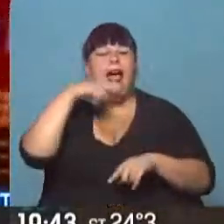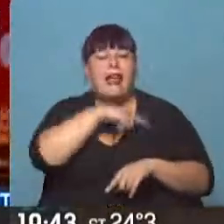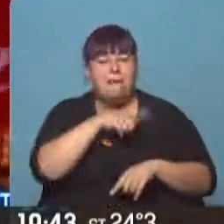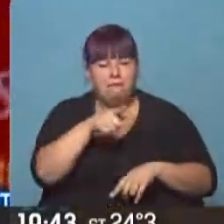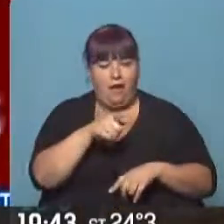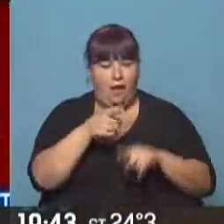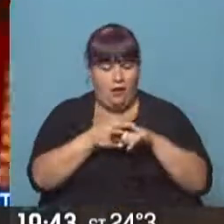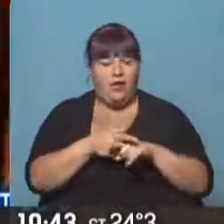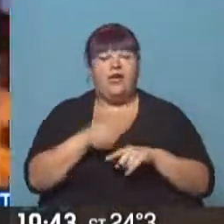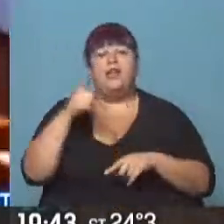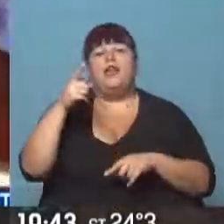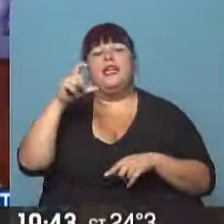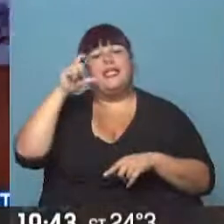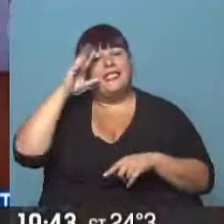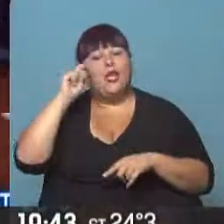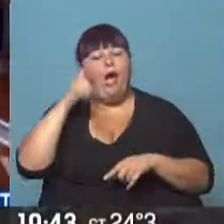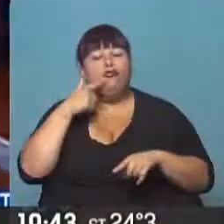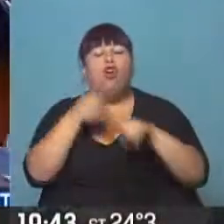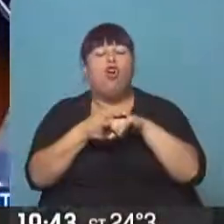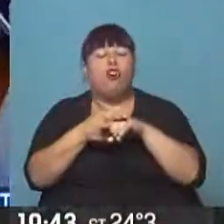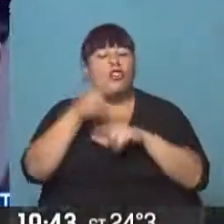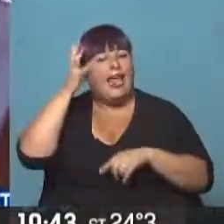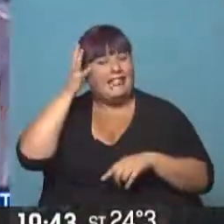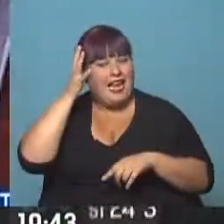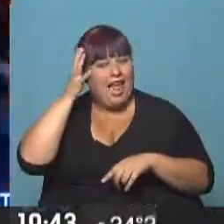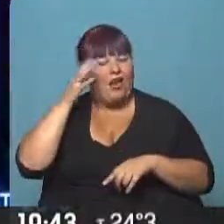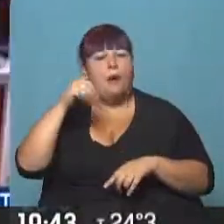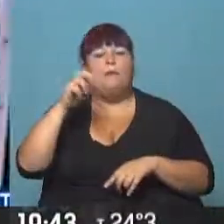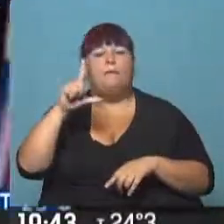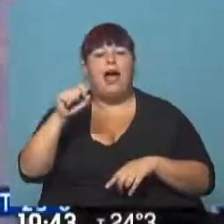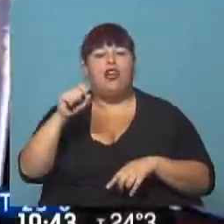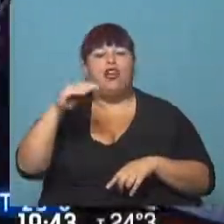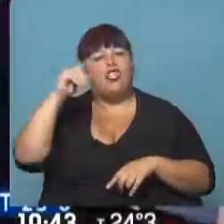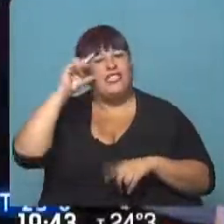Maurer y Horacio Ceballos frente al italiano Marco Cecchinato.